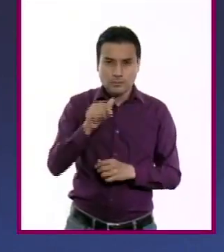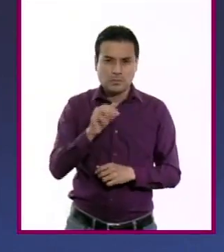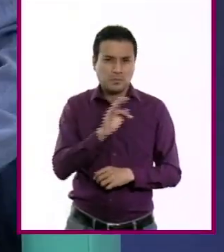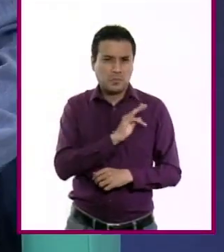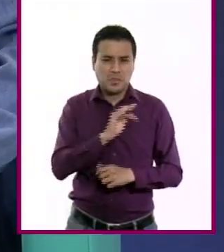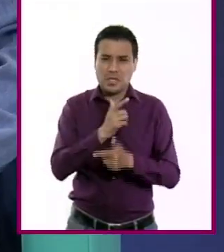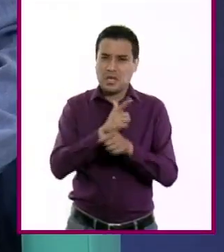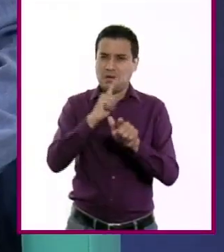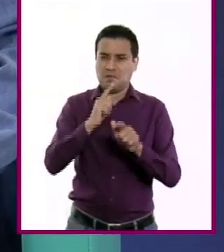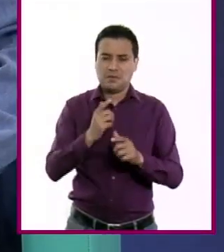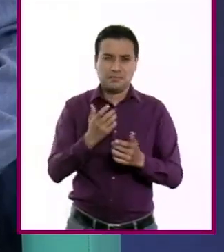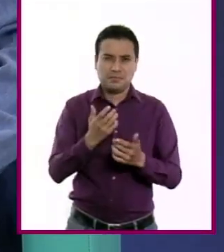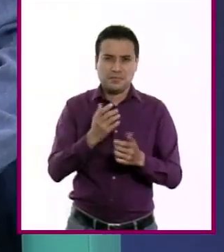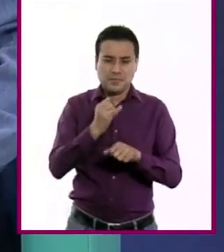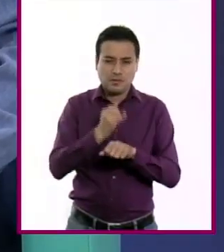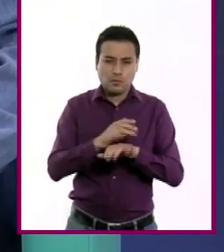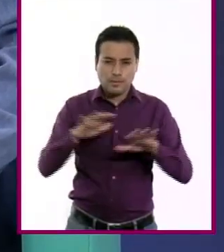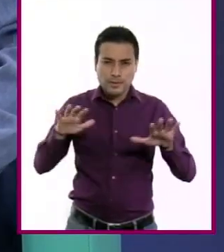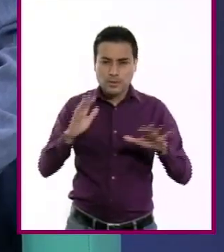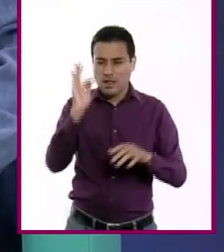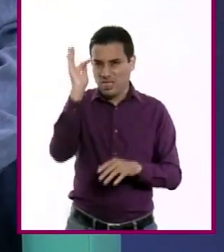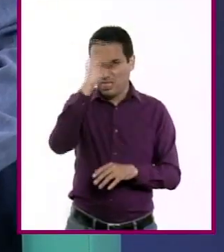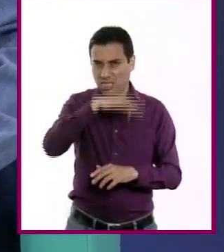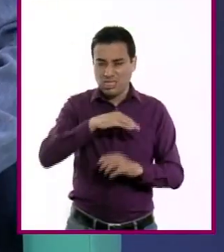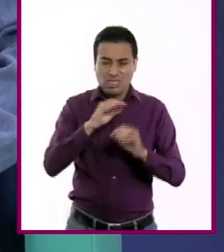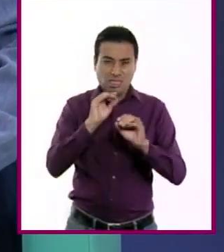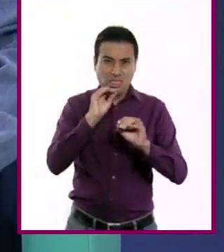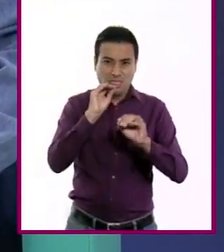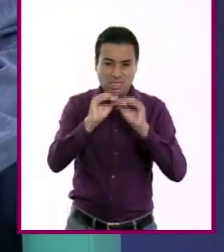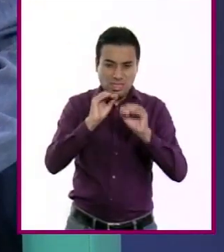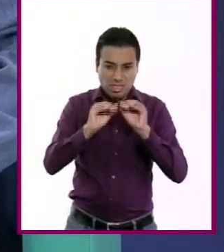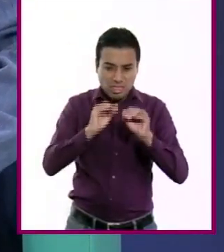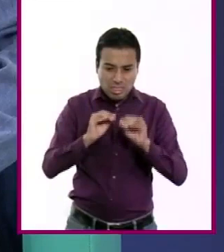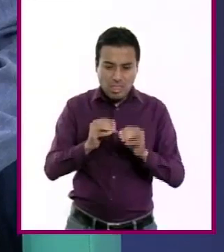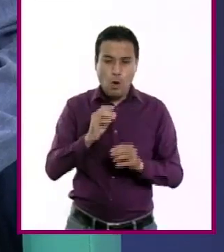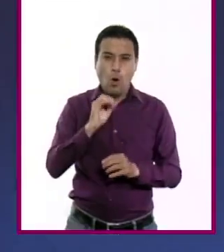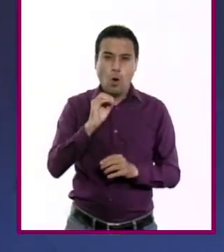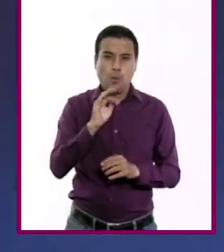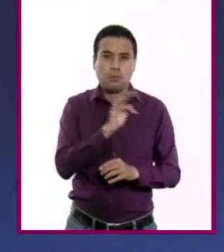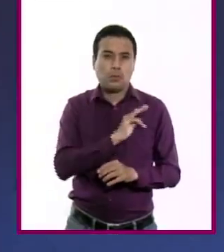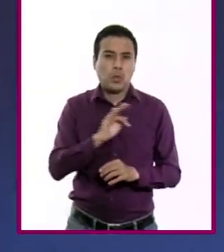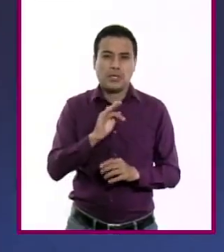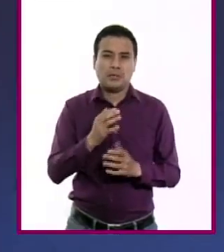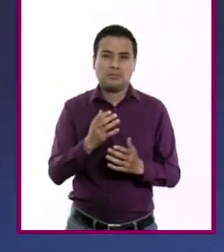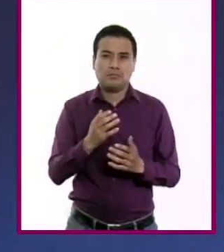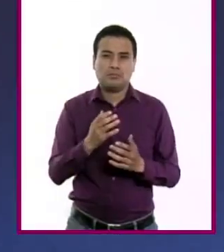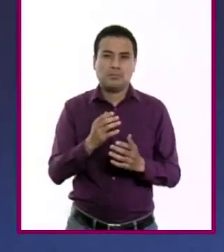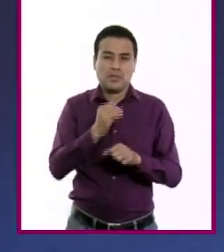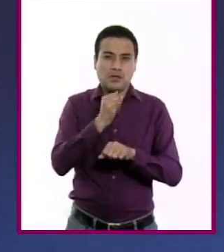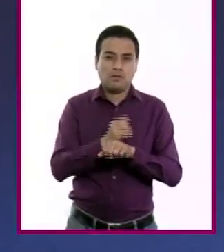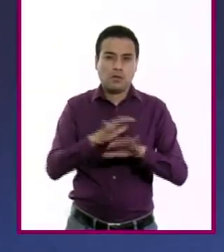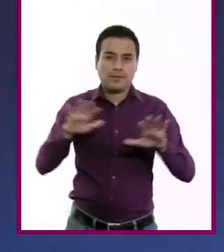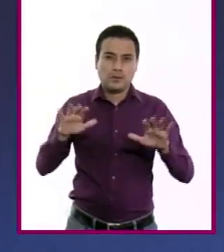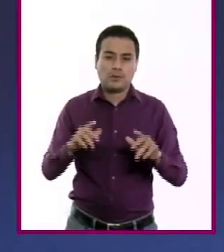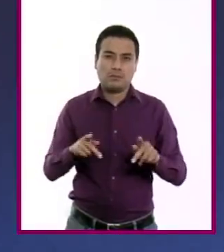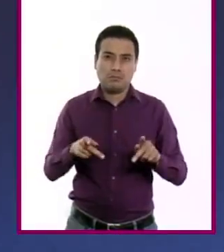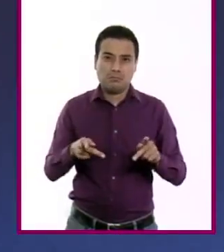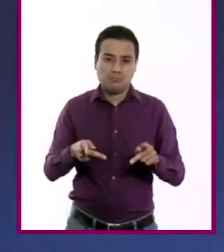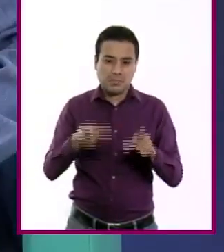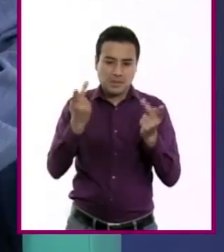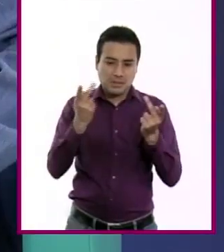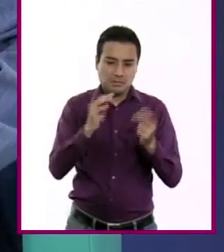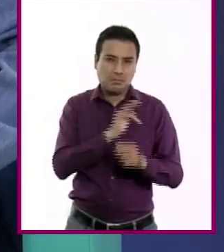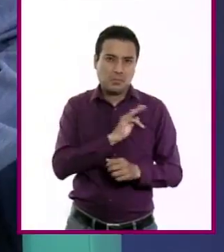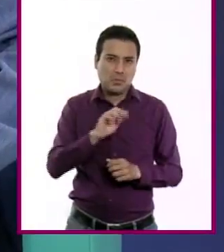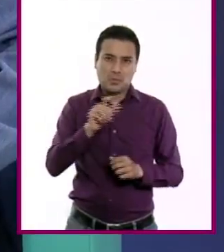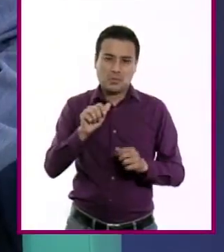esos datos, ¿no? Uh-huh. Desde falsificar los datos, de personificar a una persona, hasta venderlos a quien sea, ¿no? Y que los